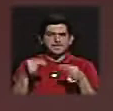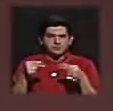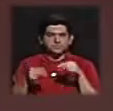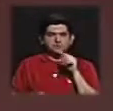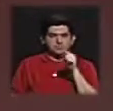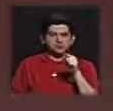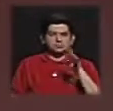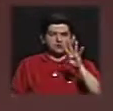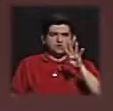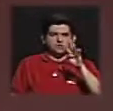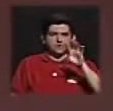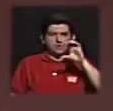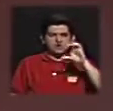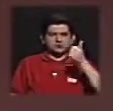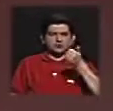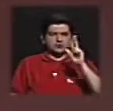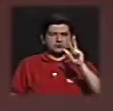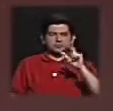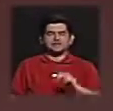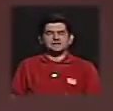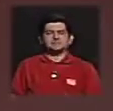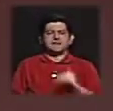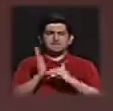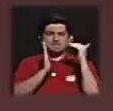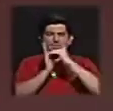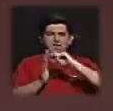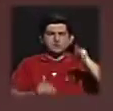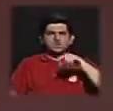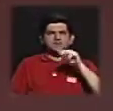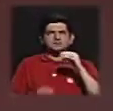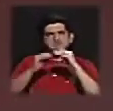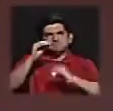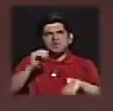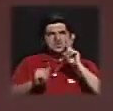ejercicio 413 millones de colones, que es un poquito menos de $1 millón.